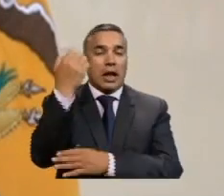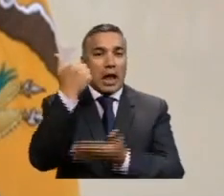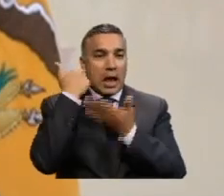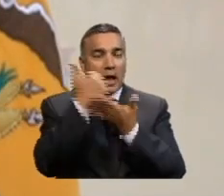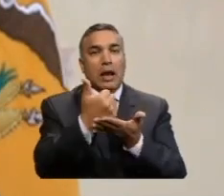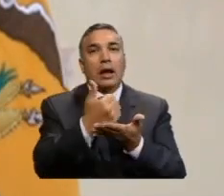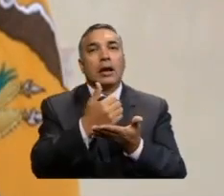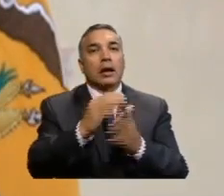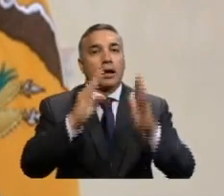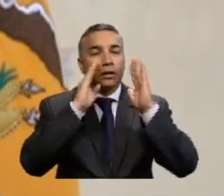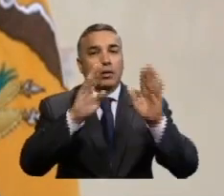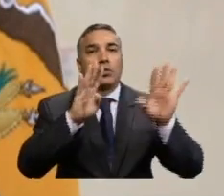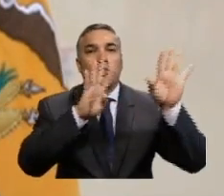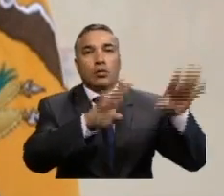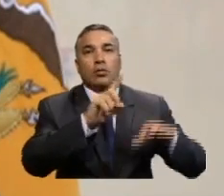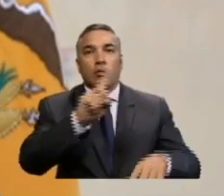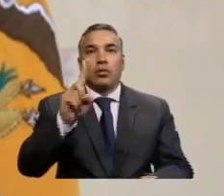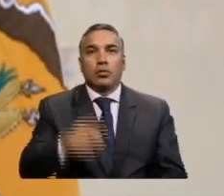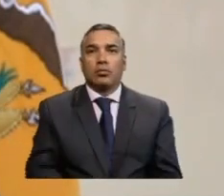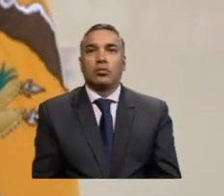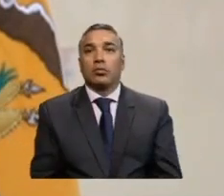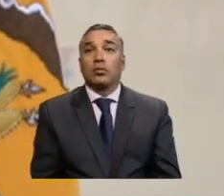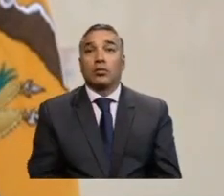el ECU-911, de las cuales